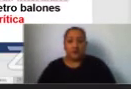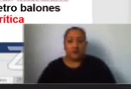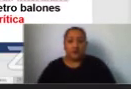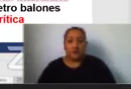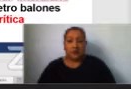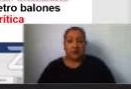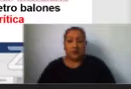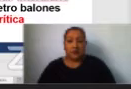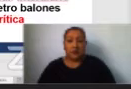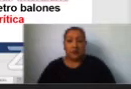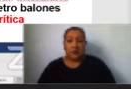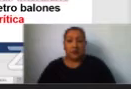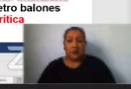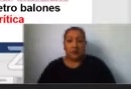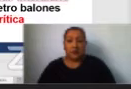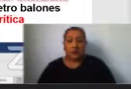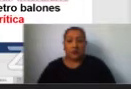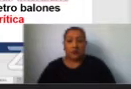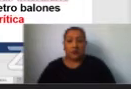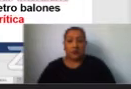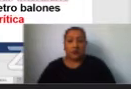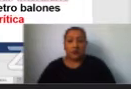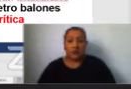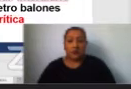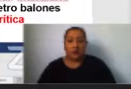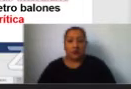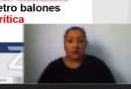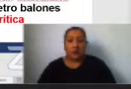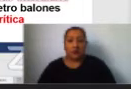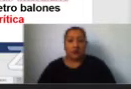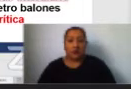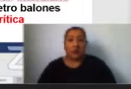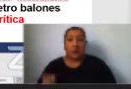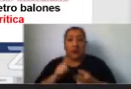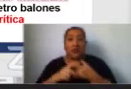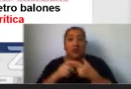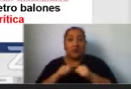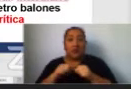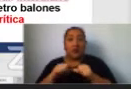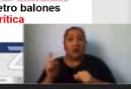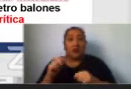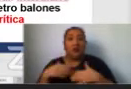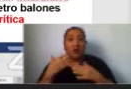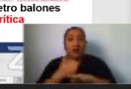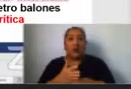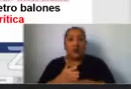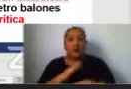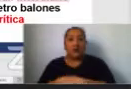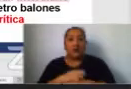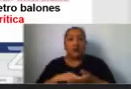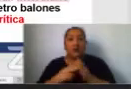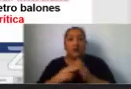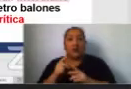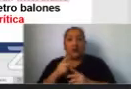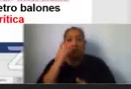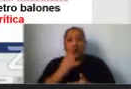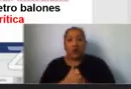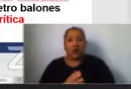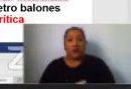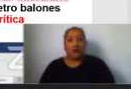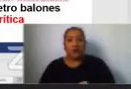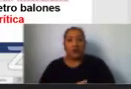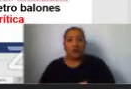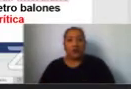días. Se mantiene actualmente, pero puede entrar en una situación crítica en la medida que